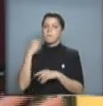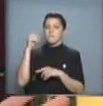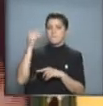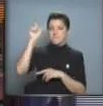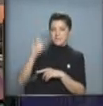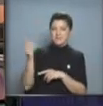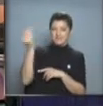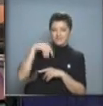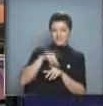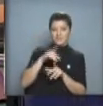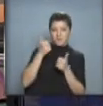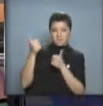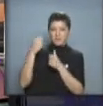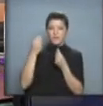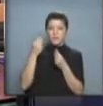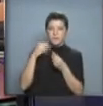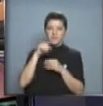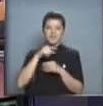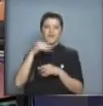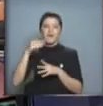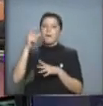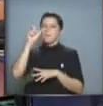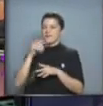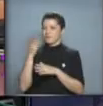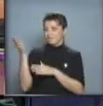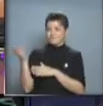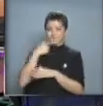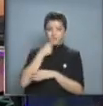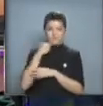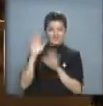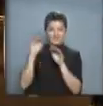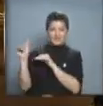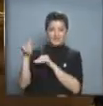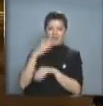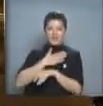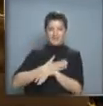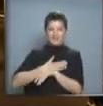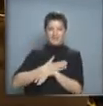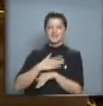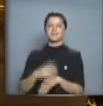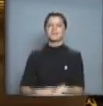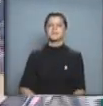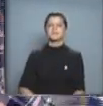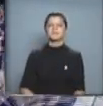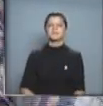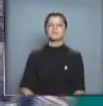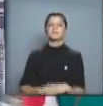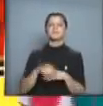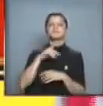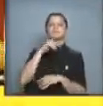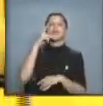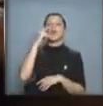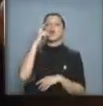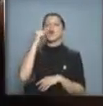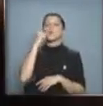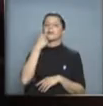uno tranquilito. Tranquilito. Huiza, claro, como Huiza, paciente ideal. Como Manuel, usted dijo que no, casamiento. No, porque es también